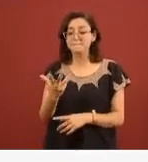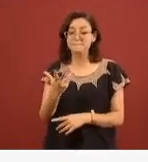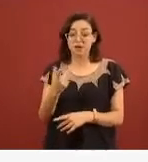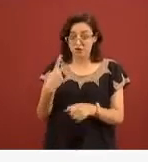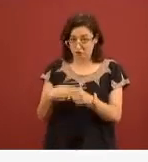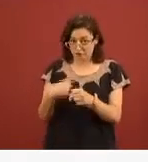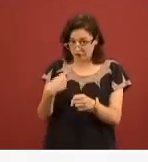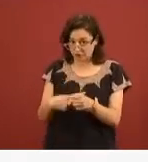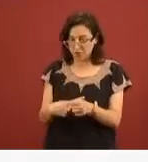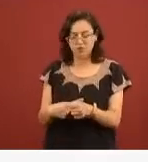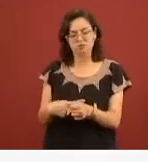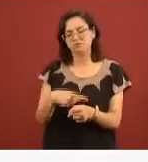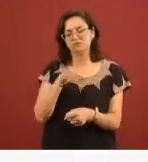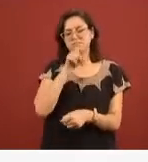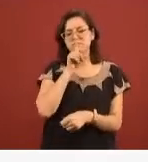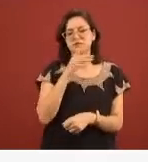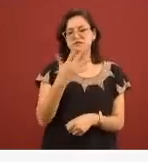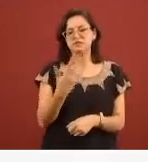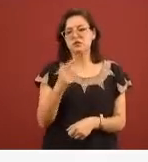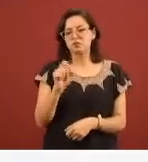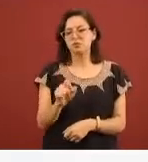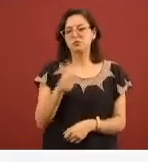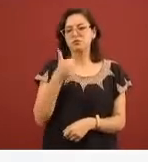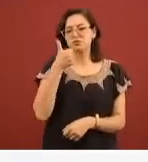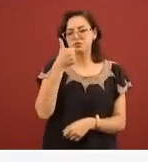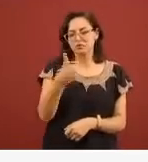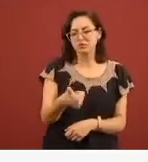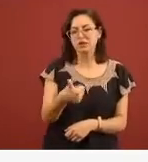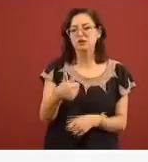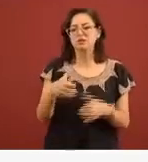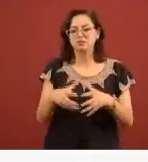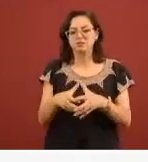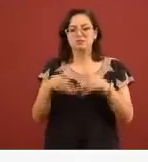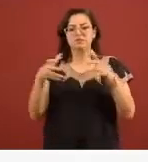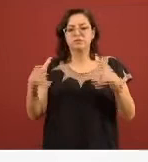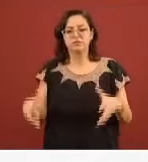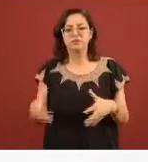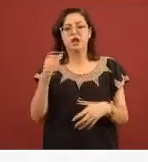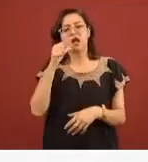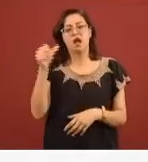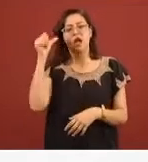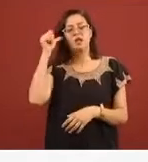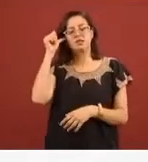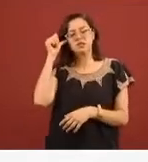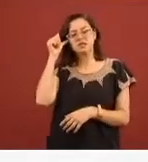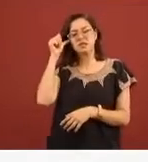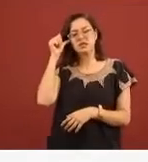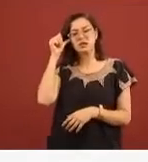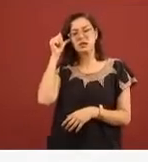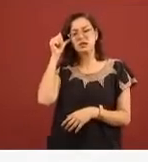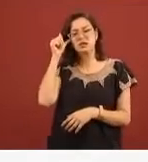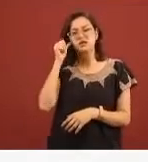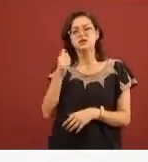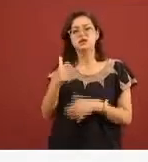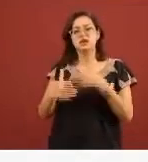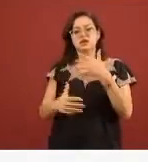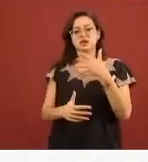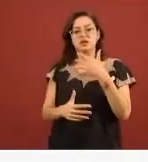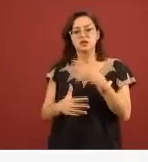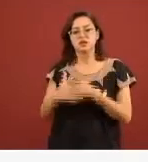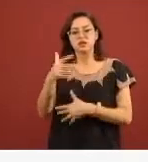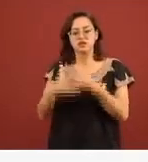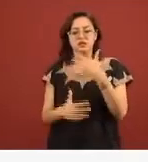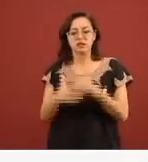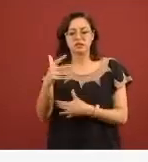es 5.6. Esta la tenemos y vean cómo se ha incrementado. Si recuerdan la gráfica de ayer, la letalidad era de